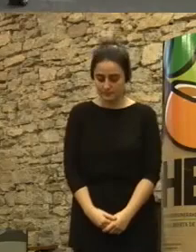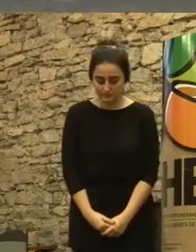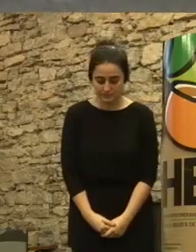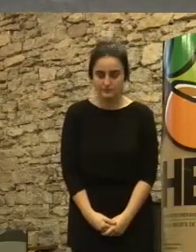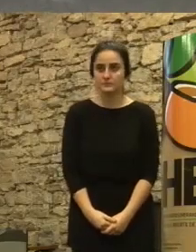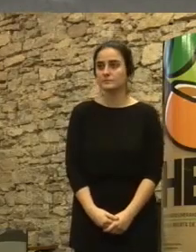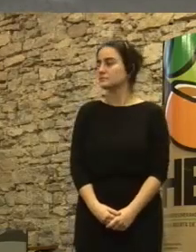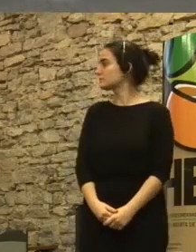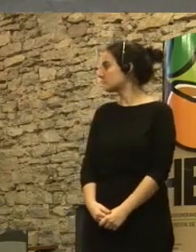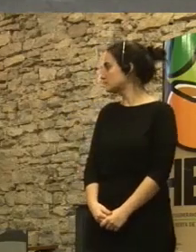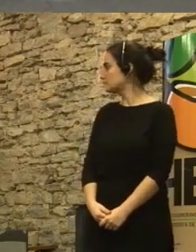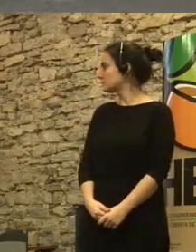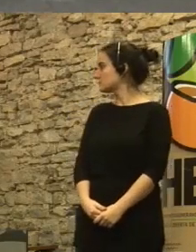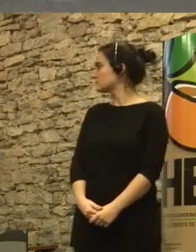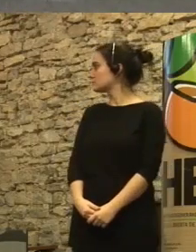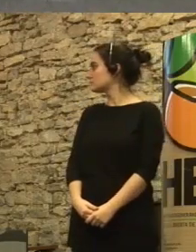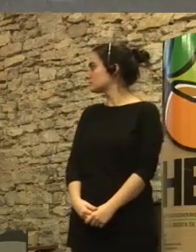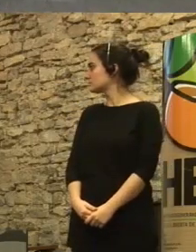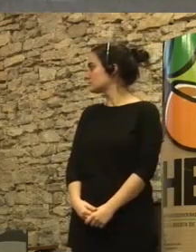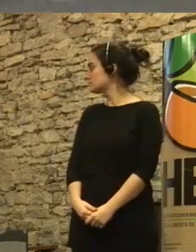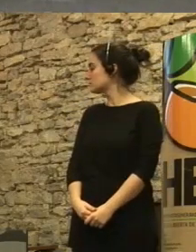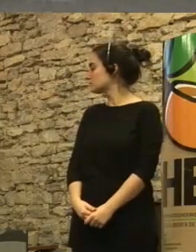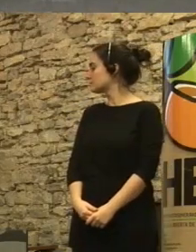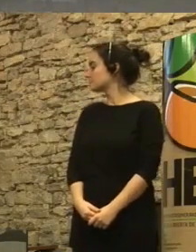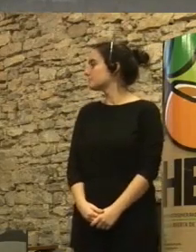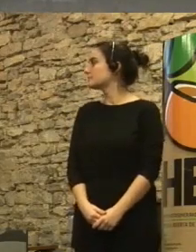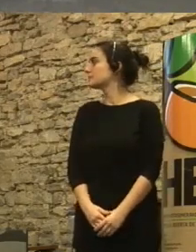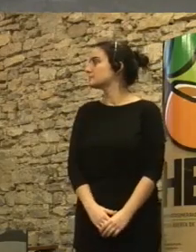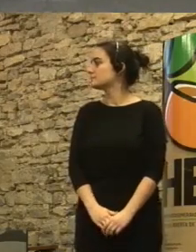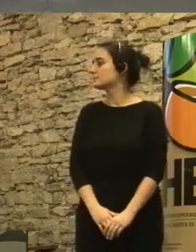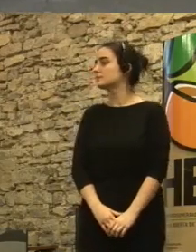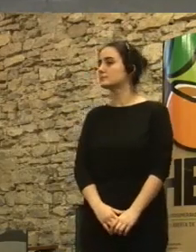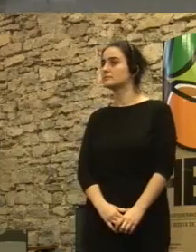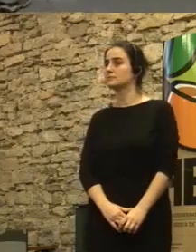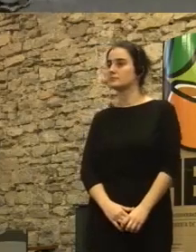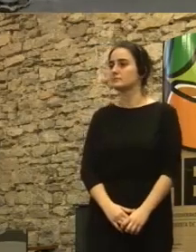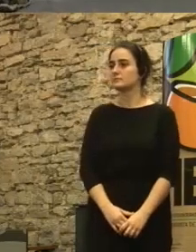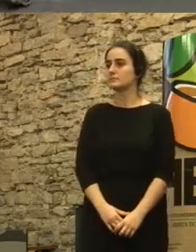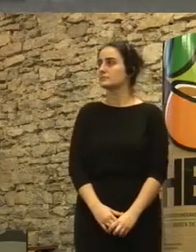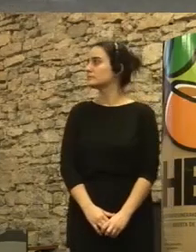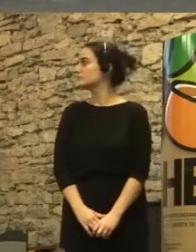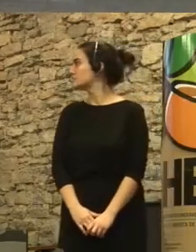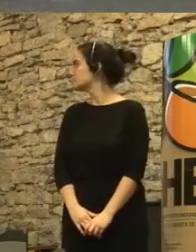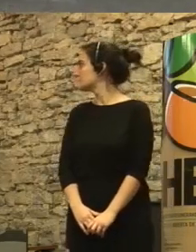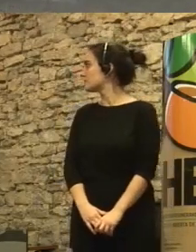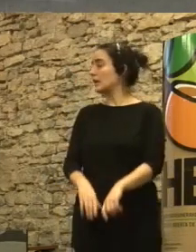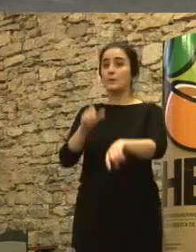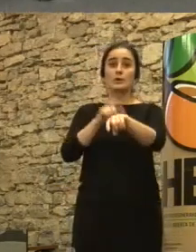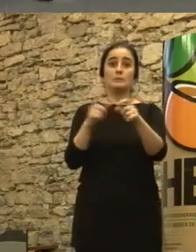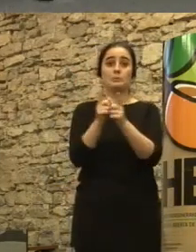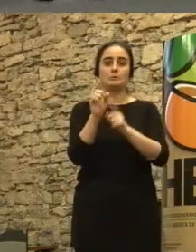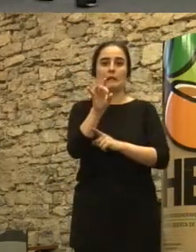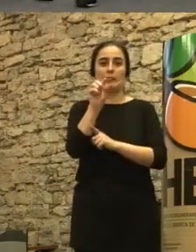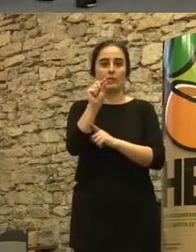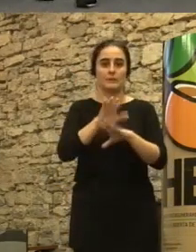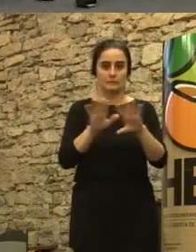Iñaki, quedaros por si hay preguntitas. Bueno, no tenemos mucho tiempo, un cuartico de hora,